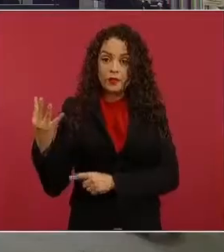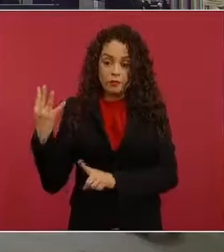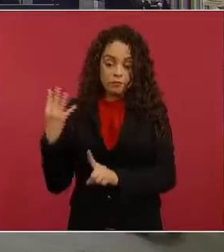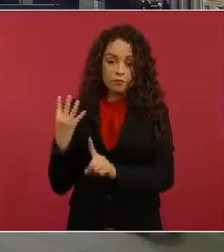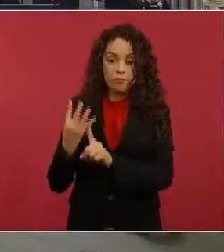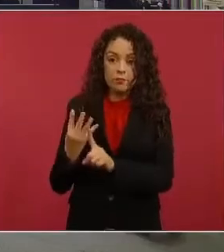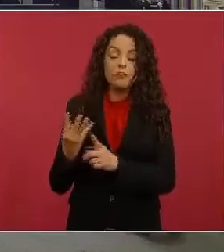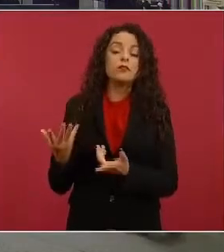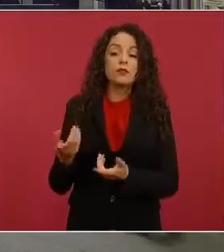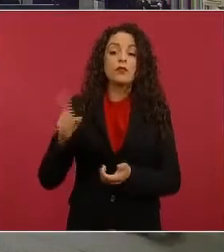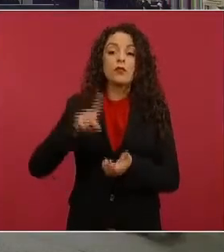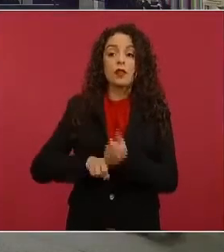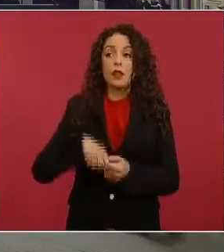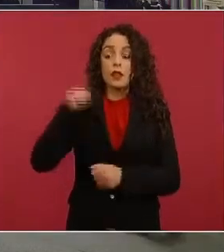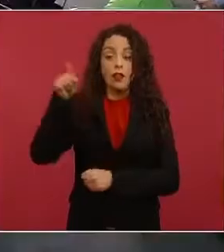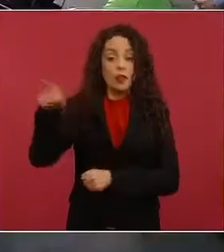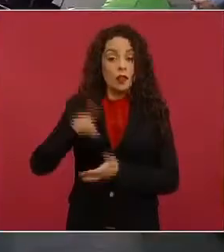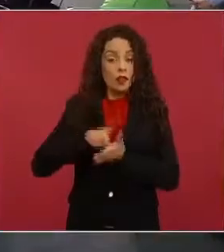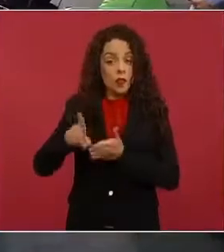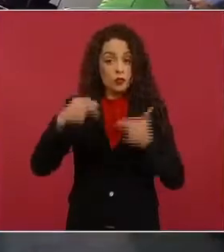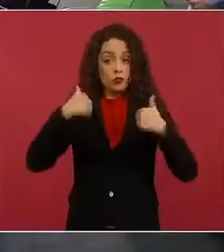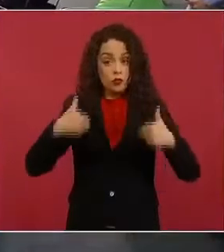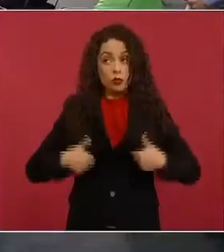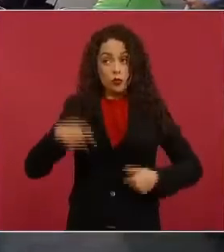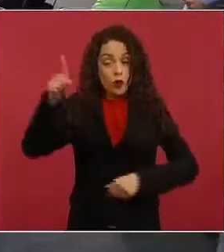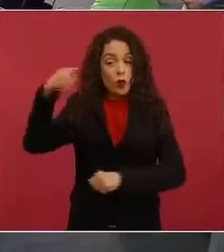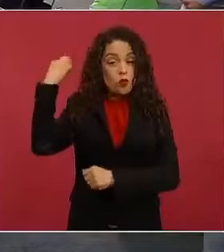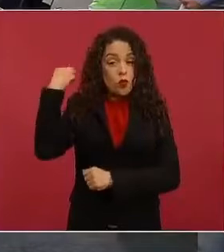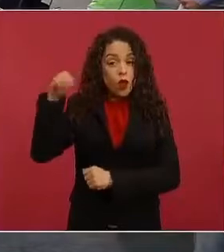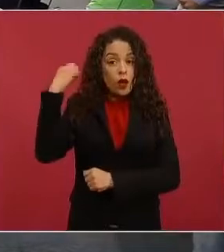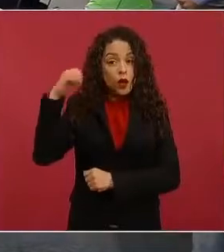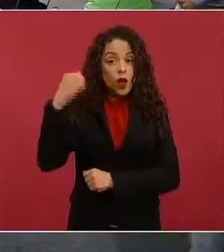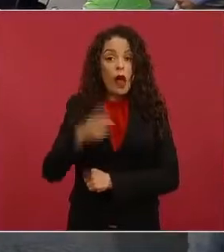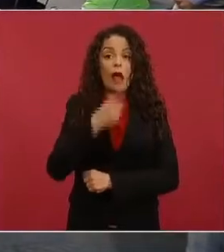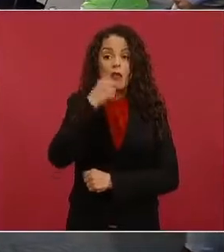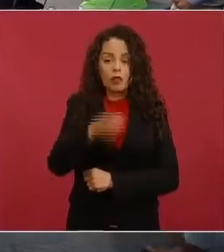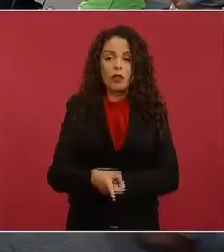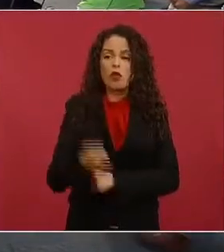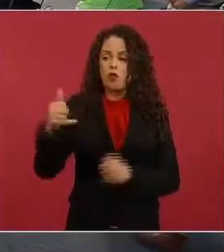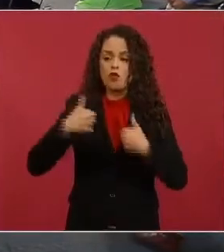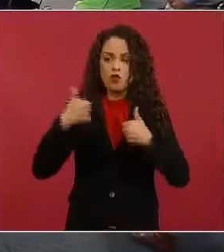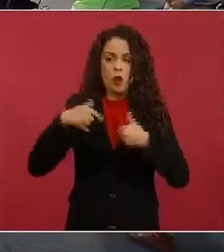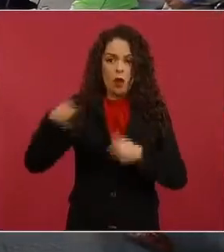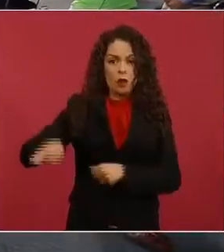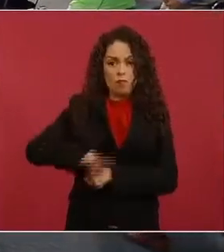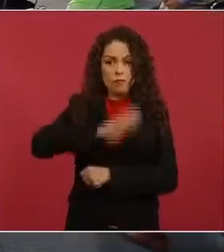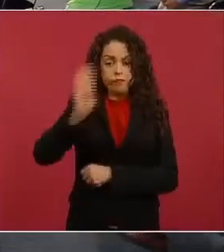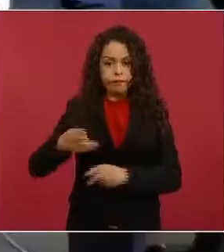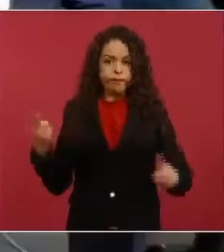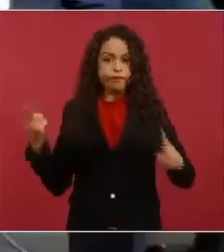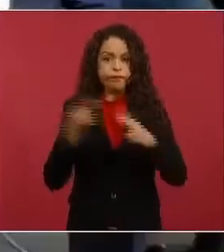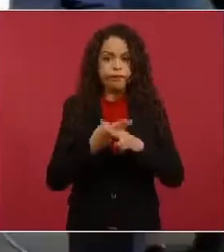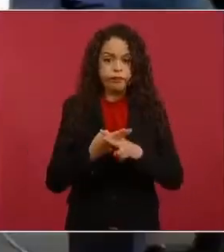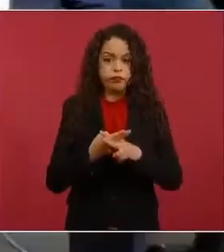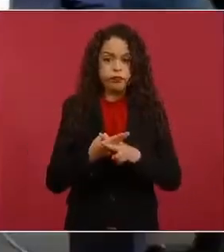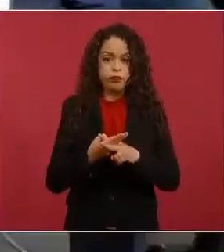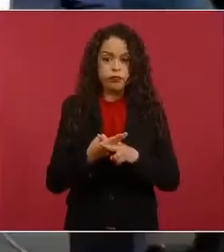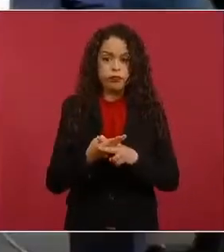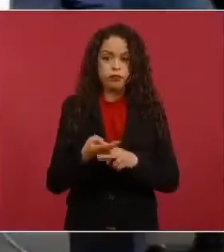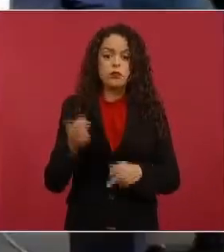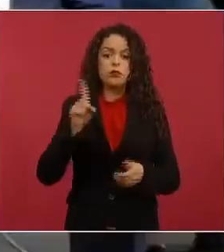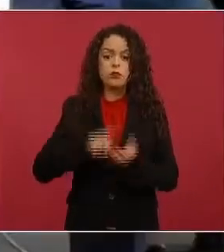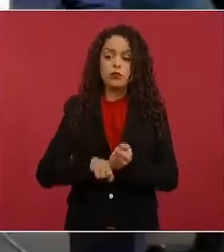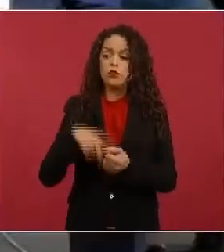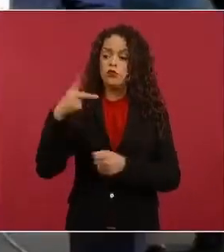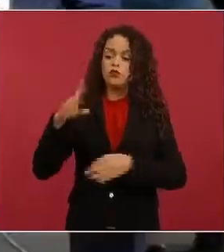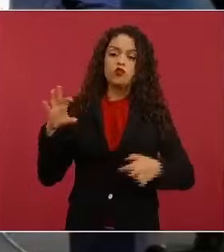Defensoría de Derechos Humanos de Oaxaca concluyó que el asesinato de Alexander había sido una ejecución sumaria y